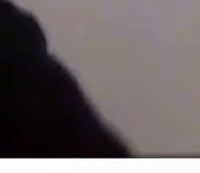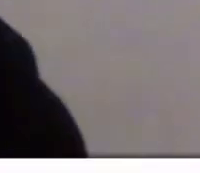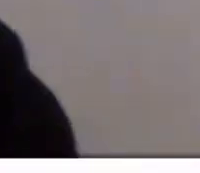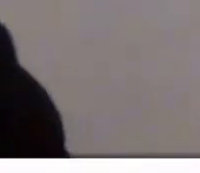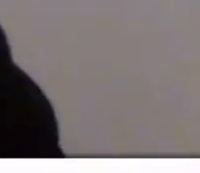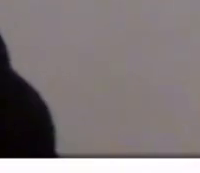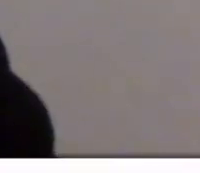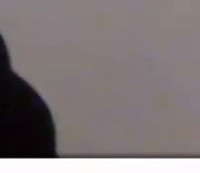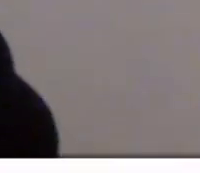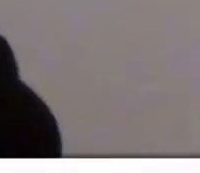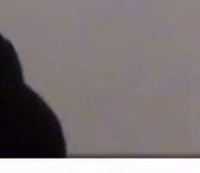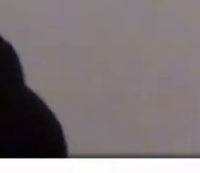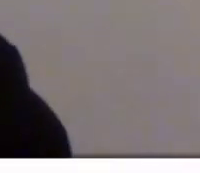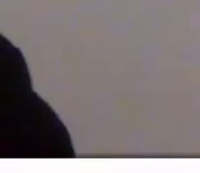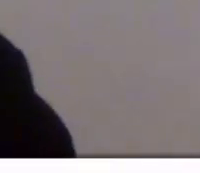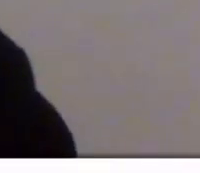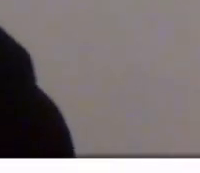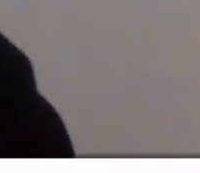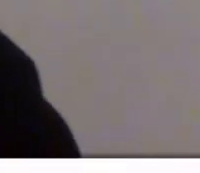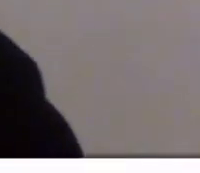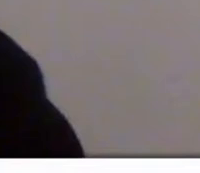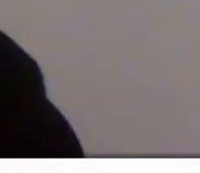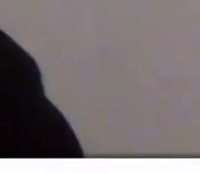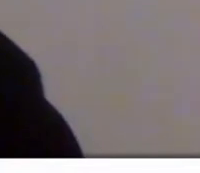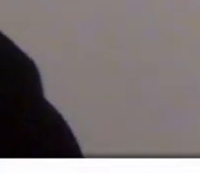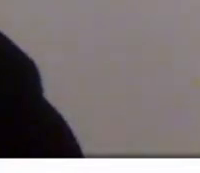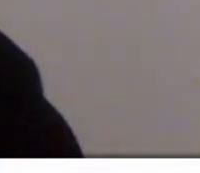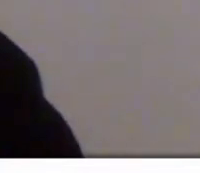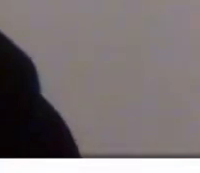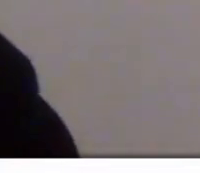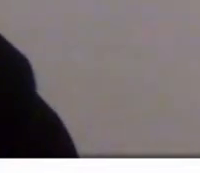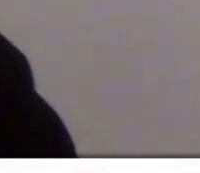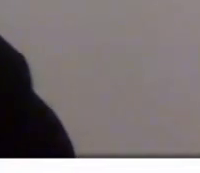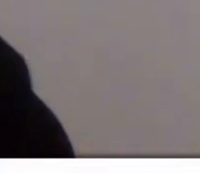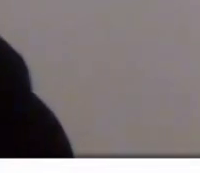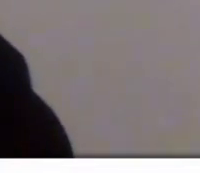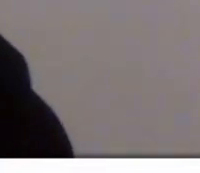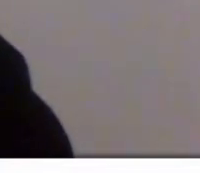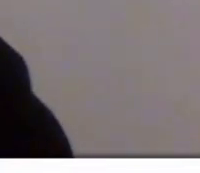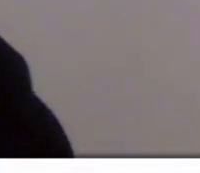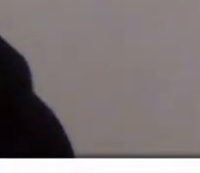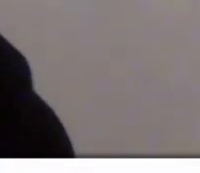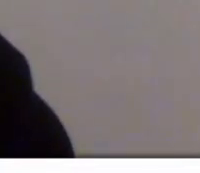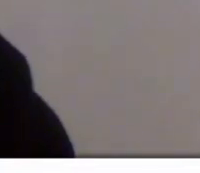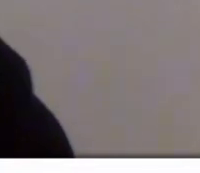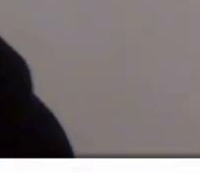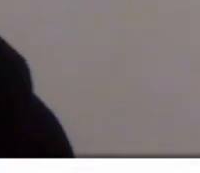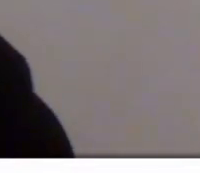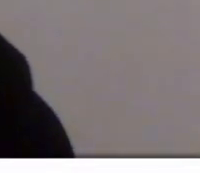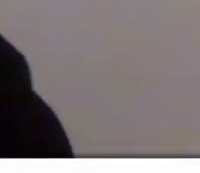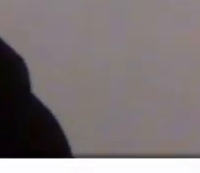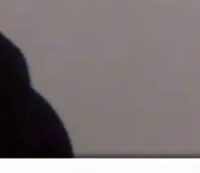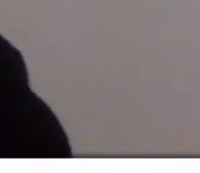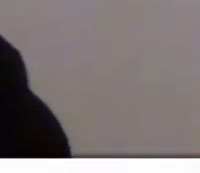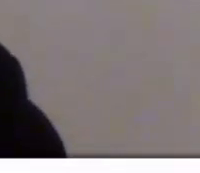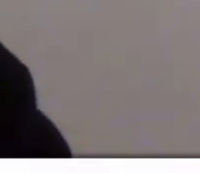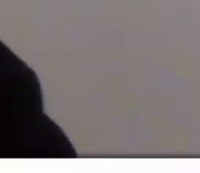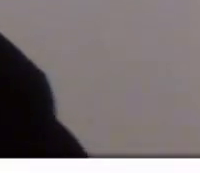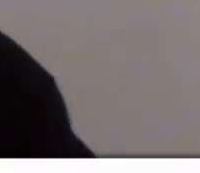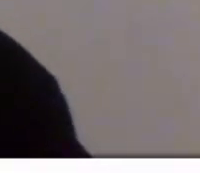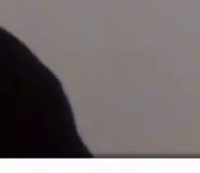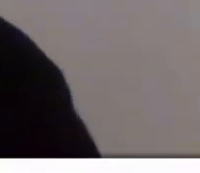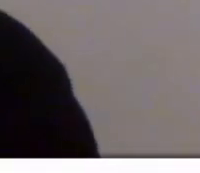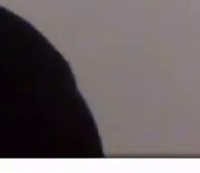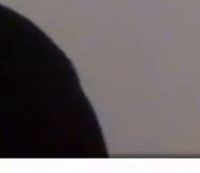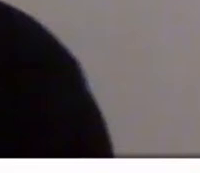corazón. Y en ese corazón que sigue latiendo los sueños colectivos inconclusos, estamos por saber a qué distancia